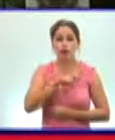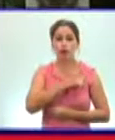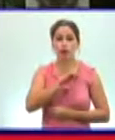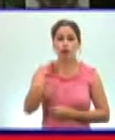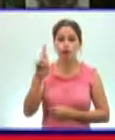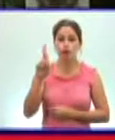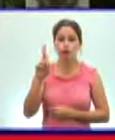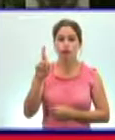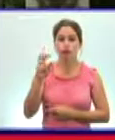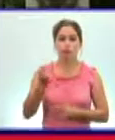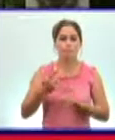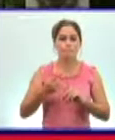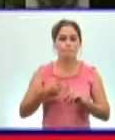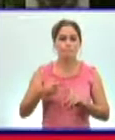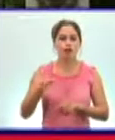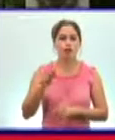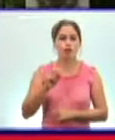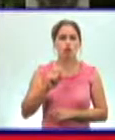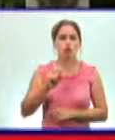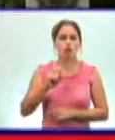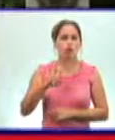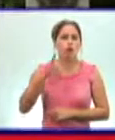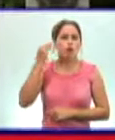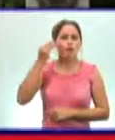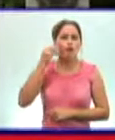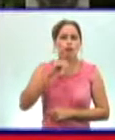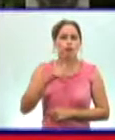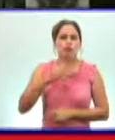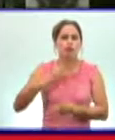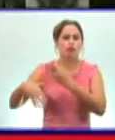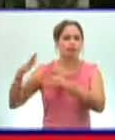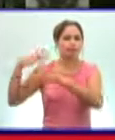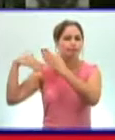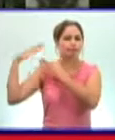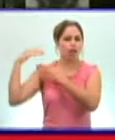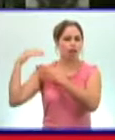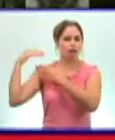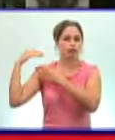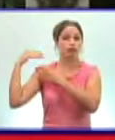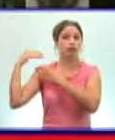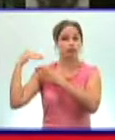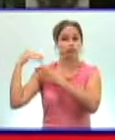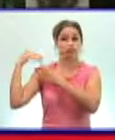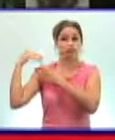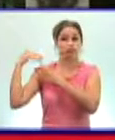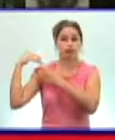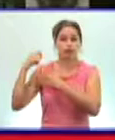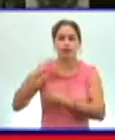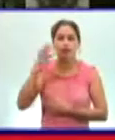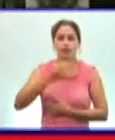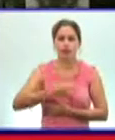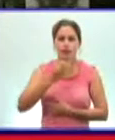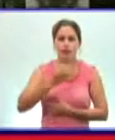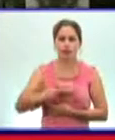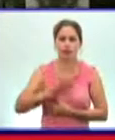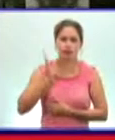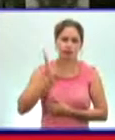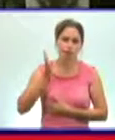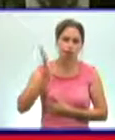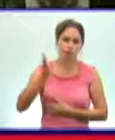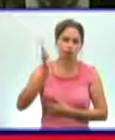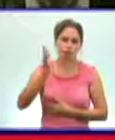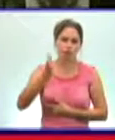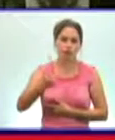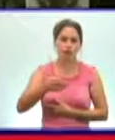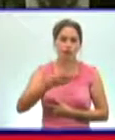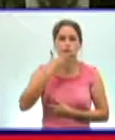las sociedades anteriores en sentidos esenciales porque se diferencia de ellas. Siempre es la marcha indetenible hacia el mejoramiento humano.